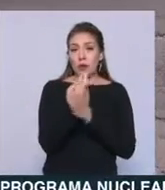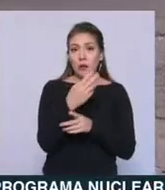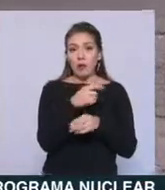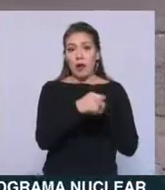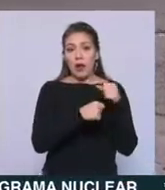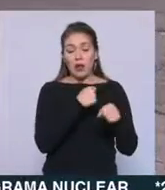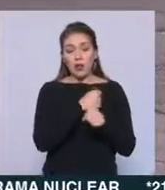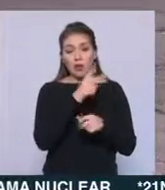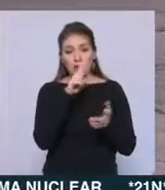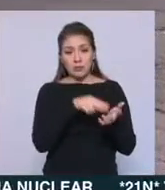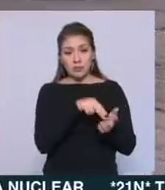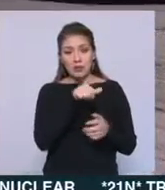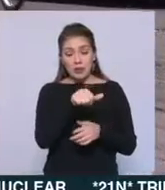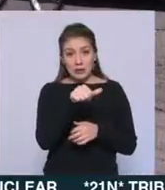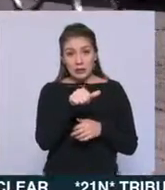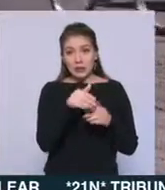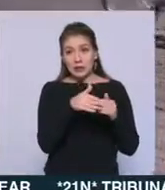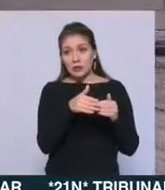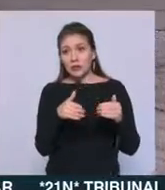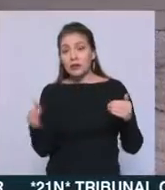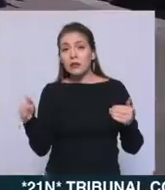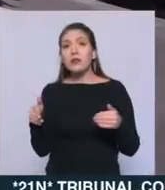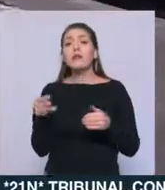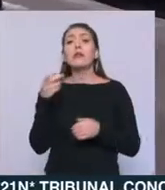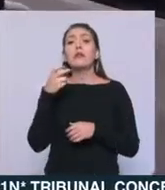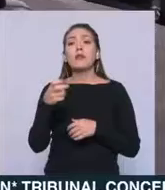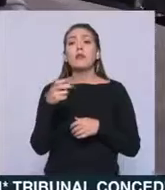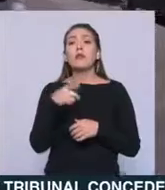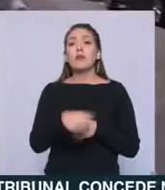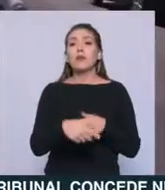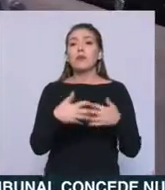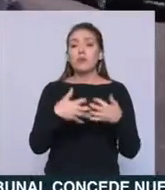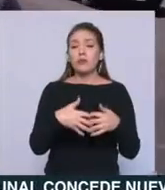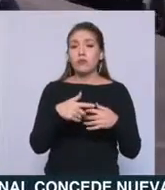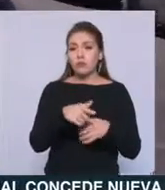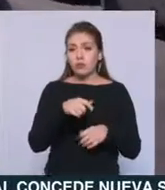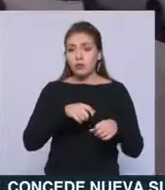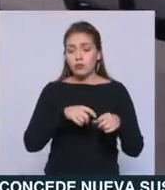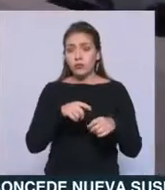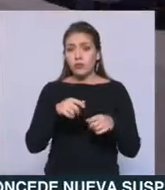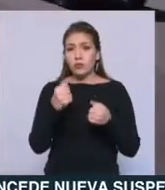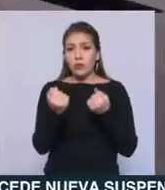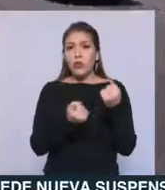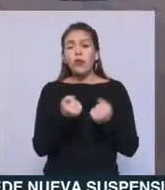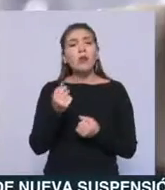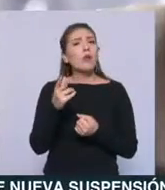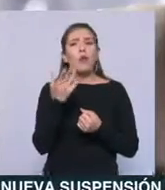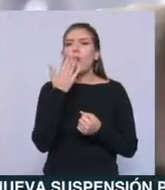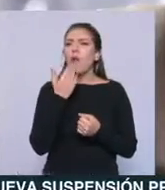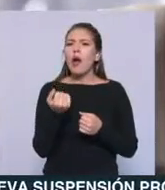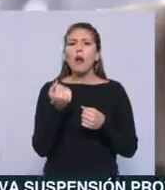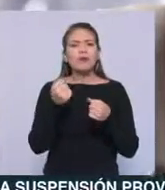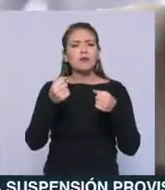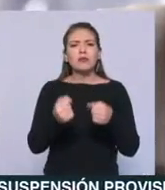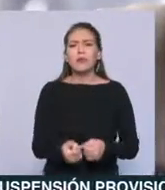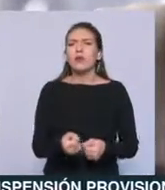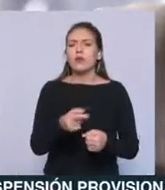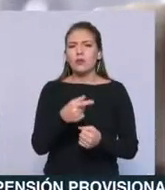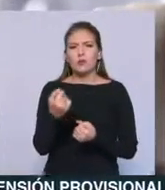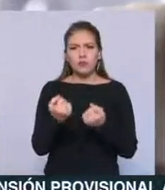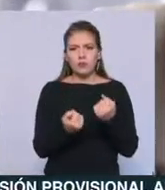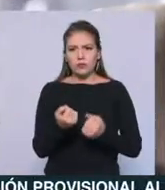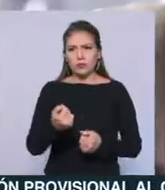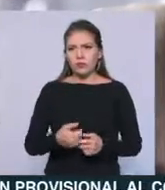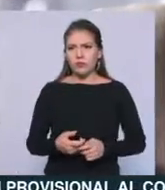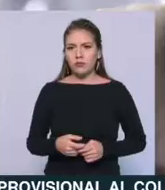no ha entrado en vigor, lo que ocasiona que la industria automotriz no cumpla con los requerimientos de seguridad. Es necesario